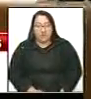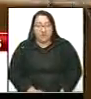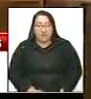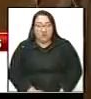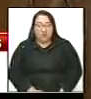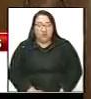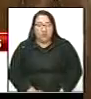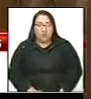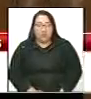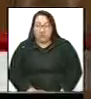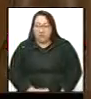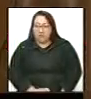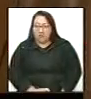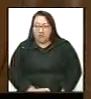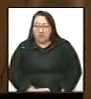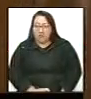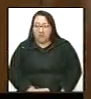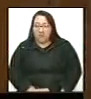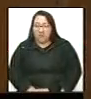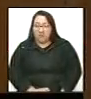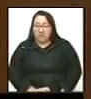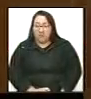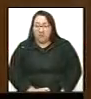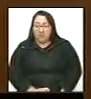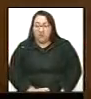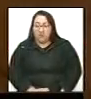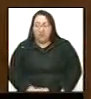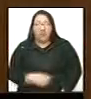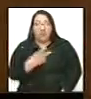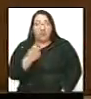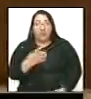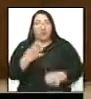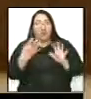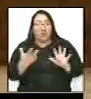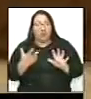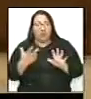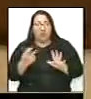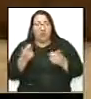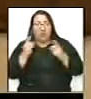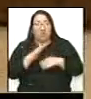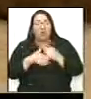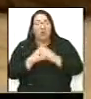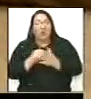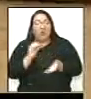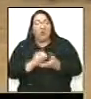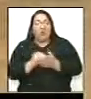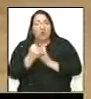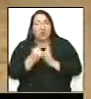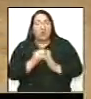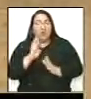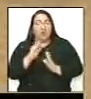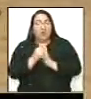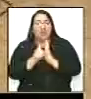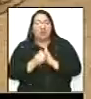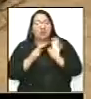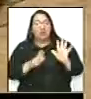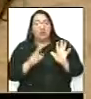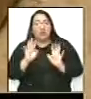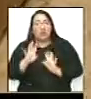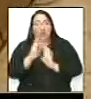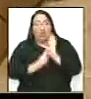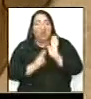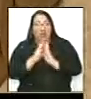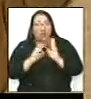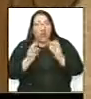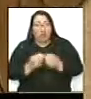Informe de calificación, denuncia constitucional número 248. De conformidad con lo establecido en el inciso B del artículo 89 del reglamento